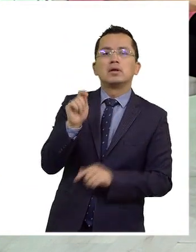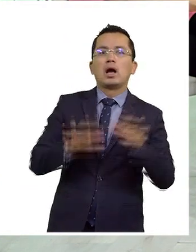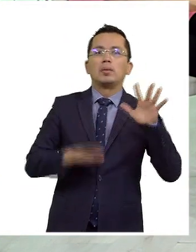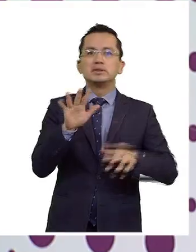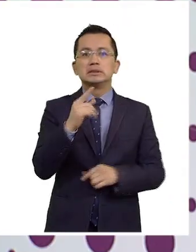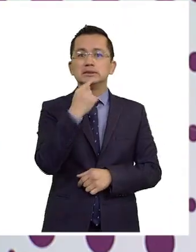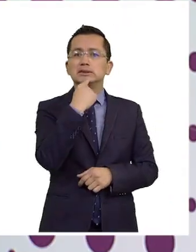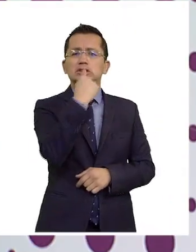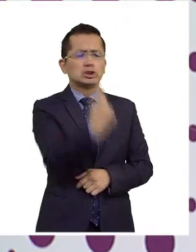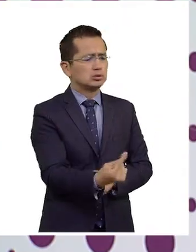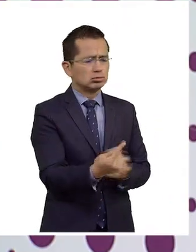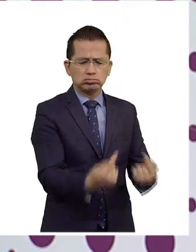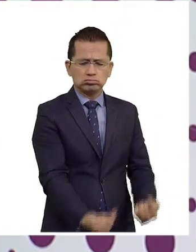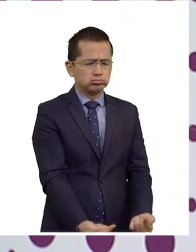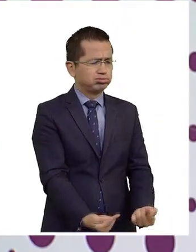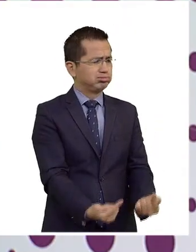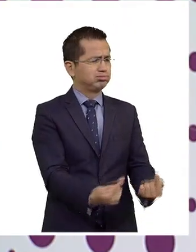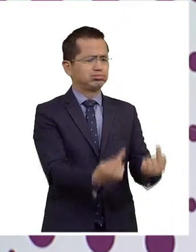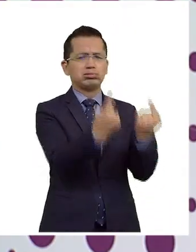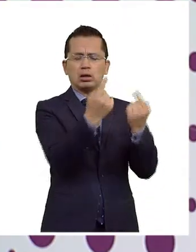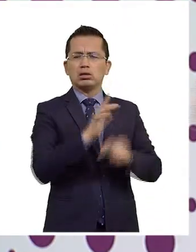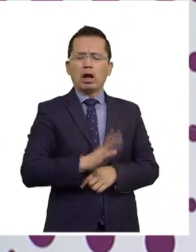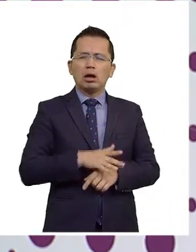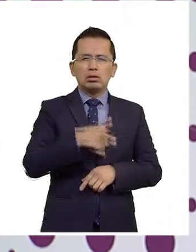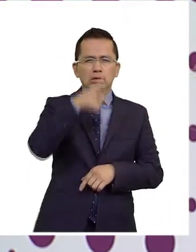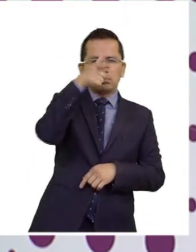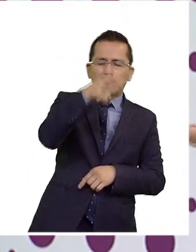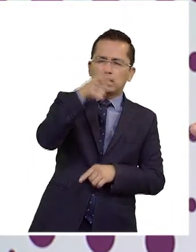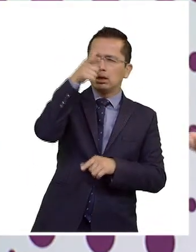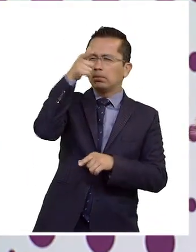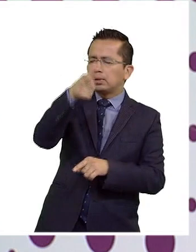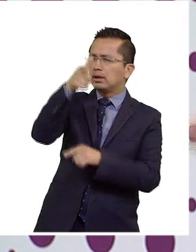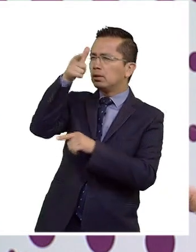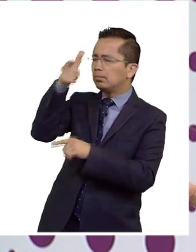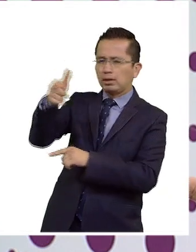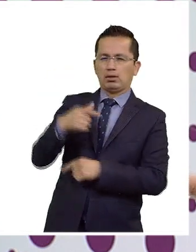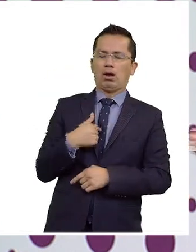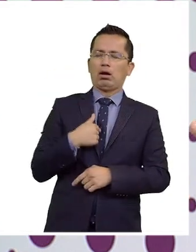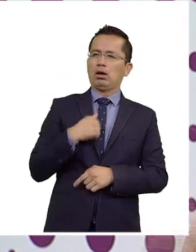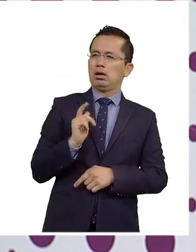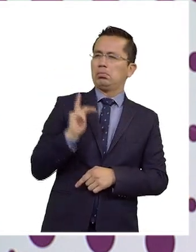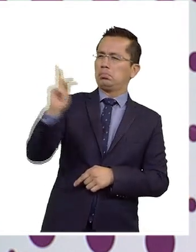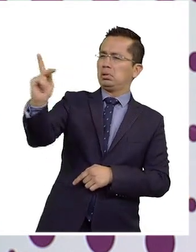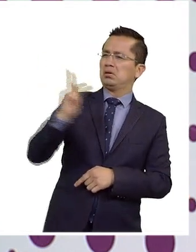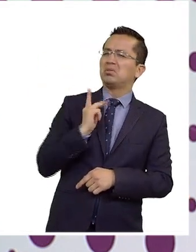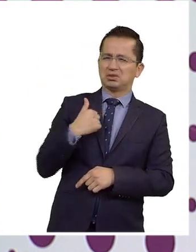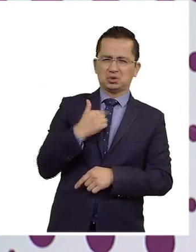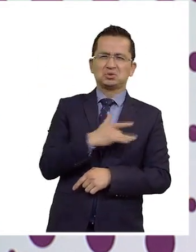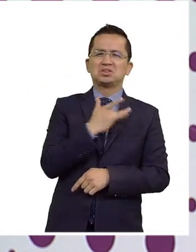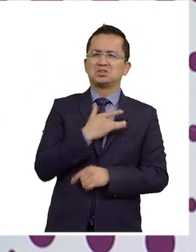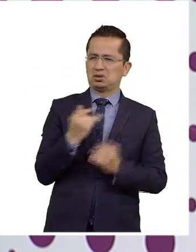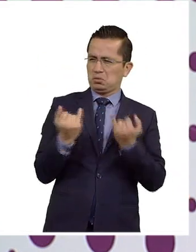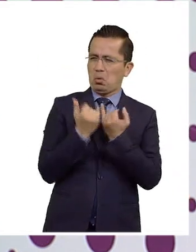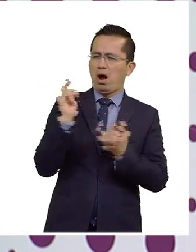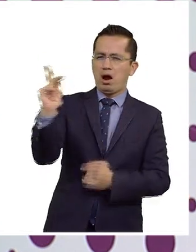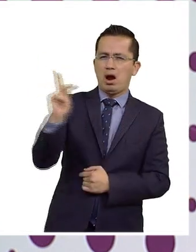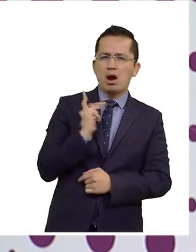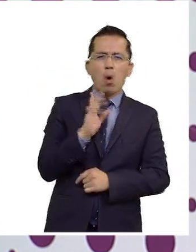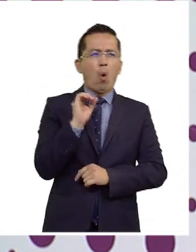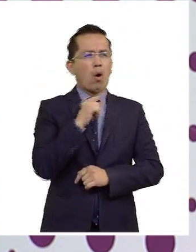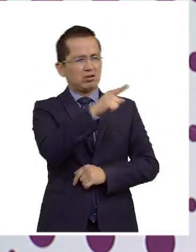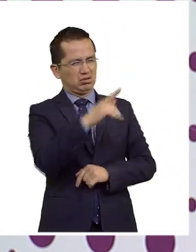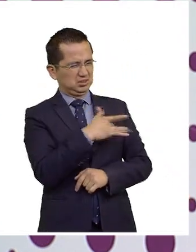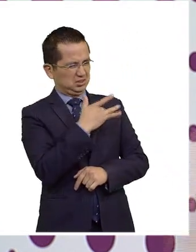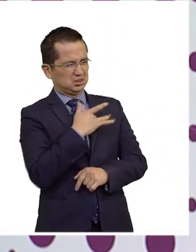información que tenemos en las redes, en los medios, y van encontrando diciendo, yo me siento así, o yo me veo así, o eso que está viviendo esa persona me pasa a